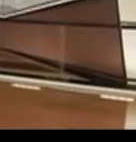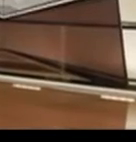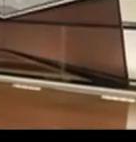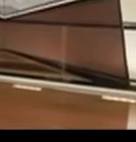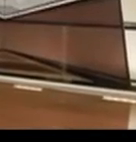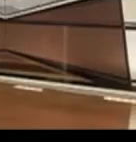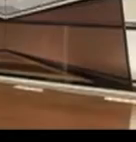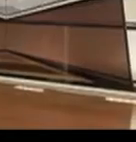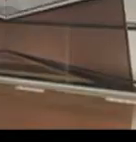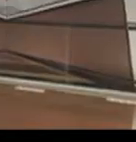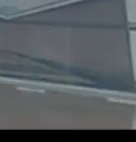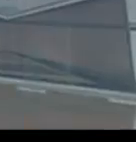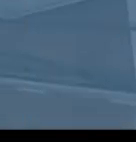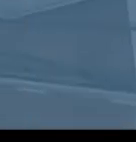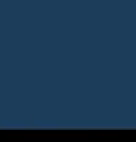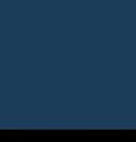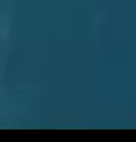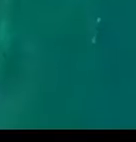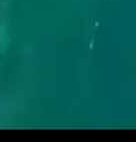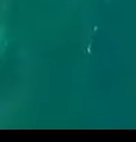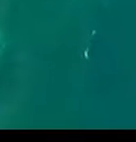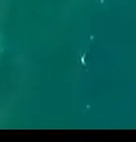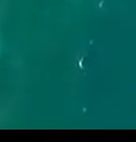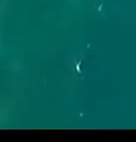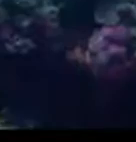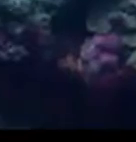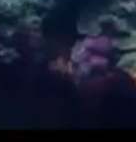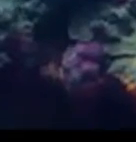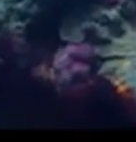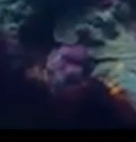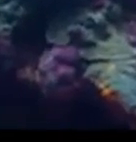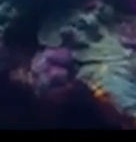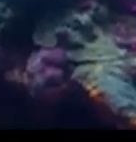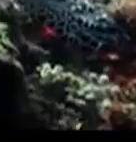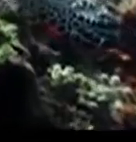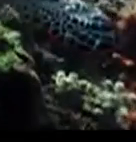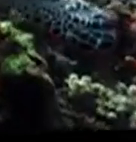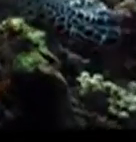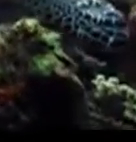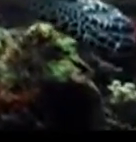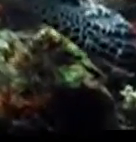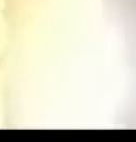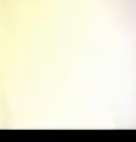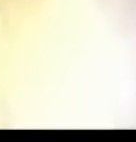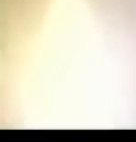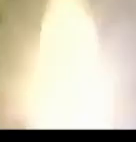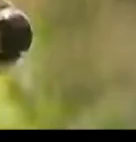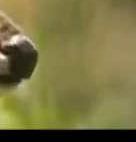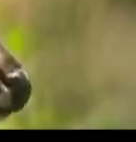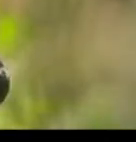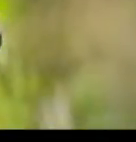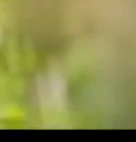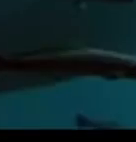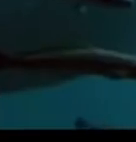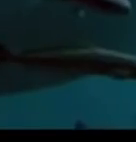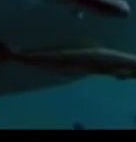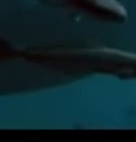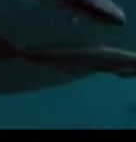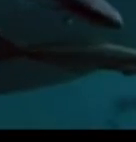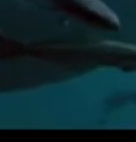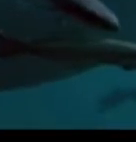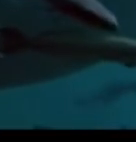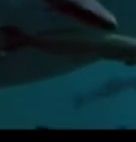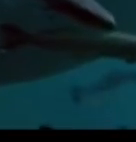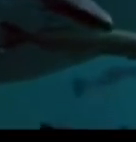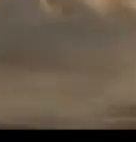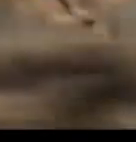los museos de la región. La Comisión Nacional para el Conocimiento y Uso de la Biodiversidad explora algunas de las plataformas